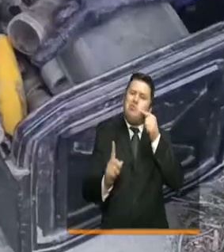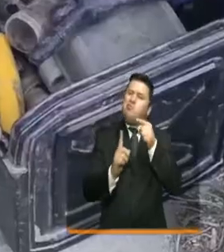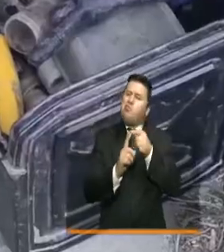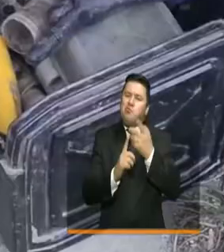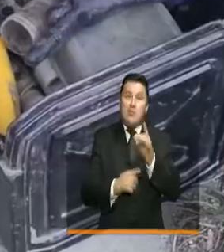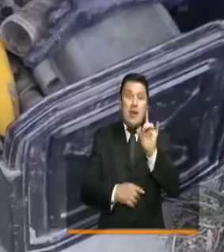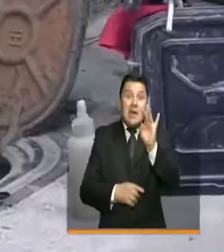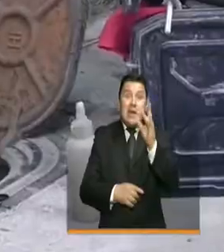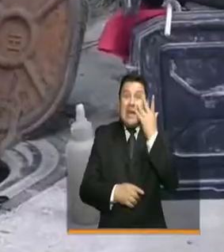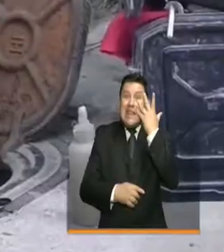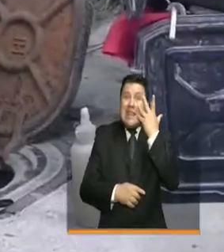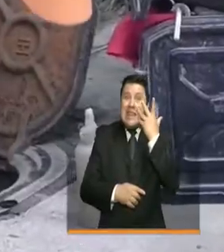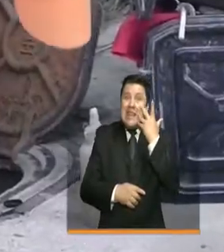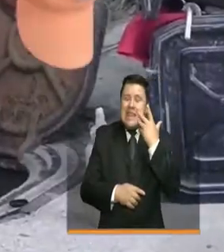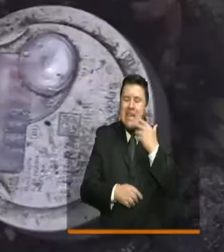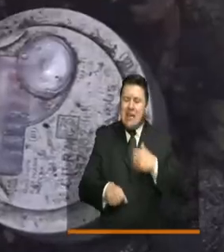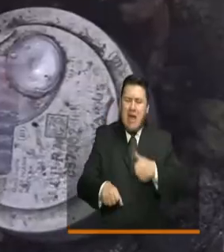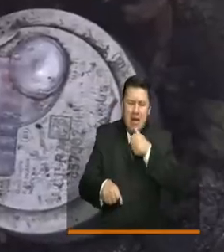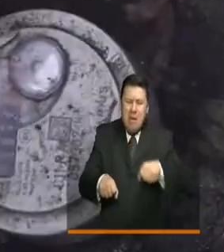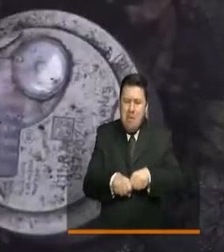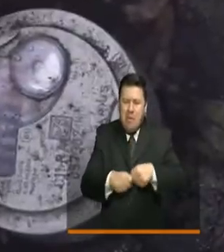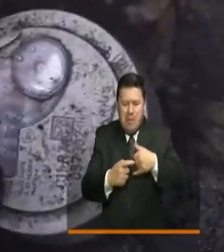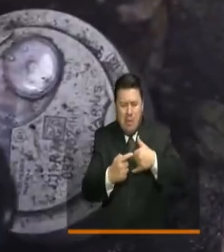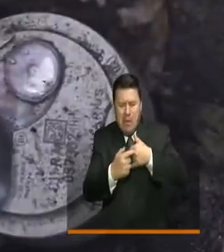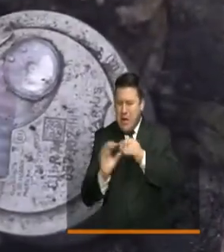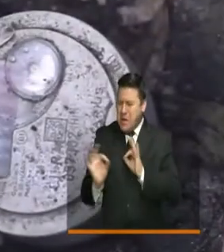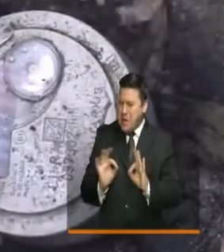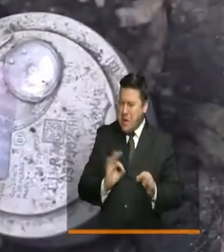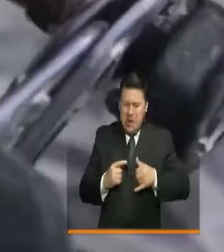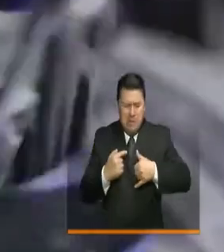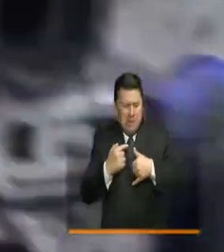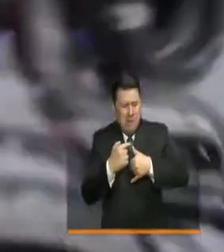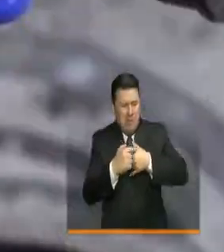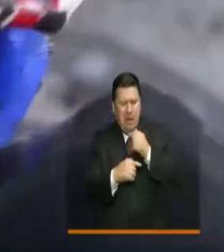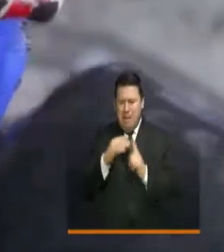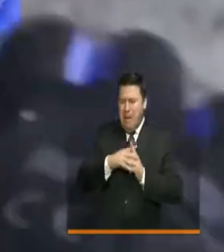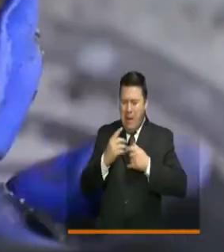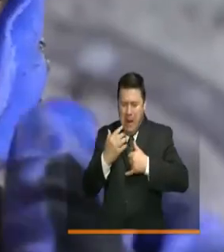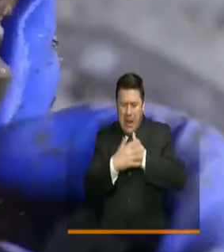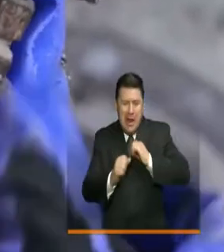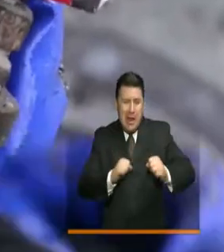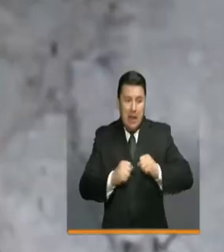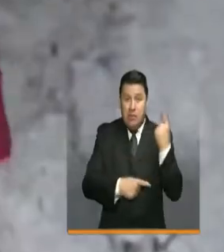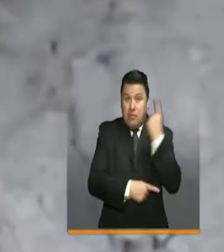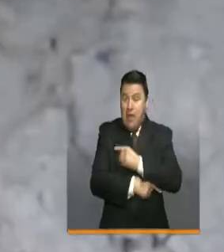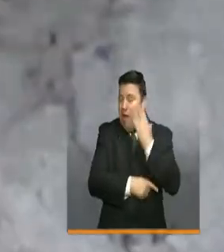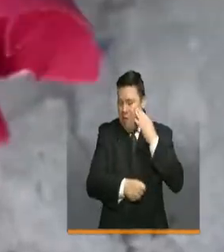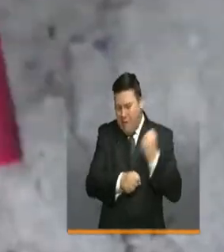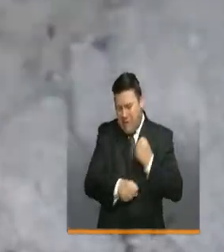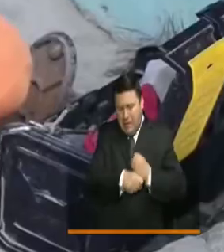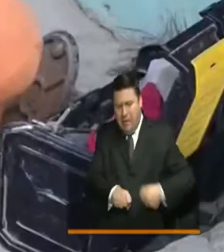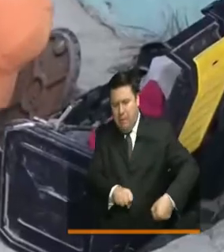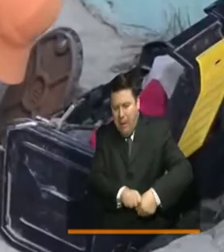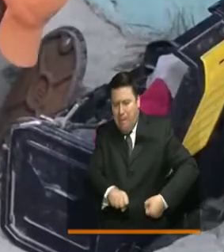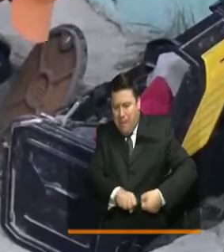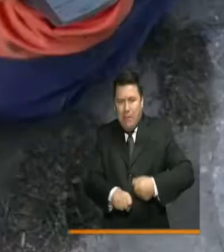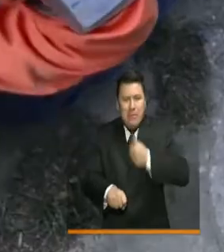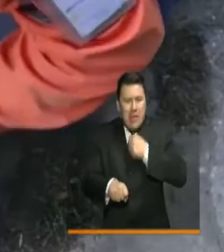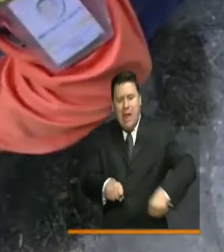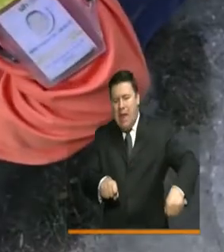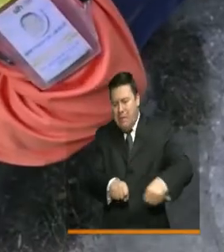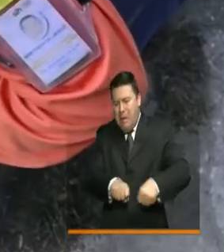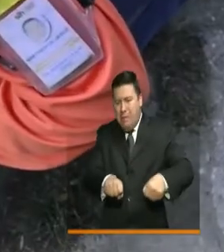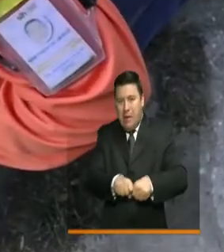en 15 días. Por eso, en un operativo logístico sin precedentes, diariamente comenzaron a reconectarse al